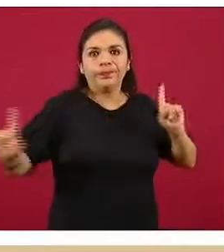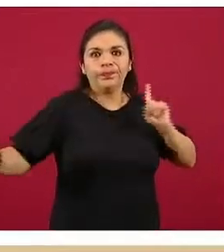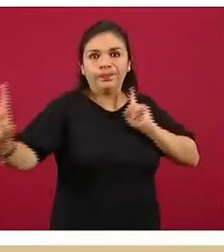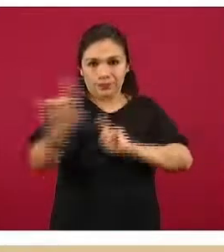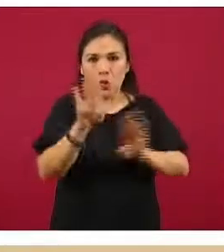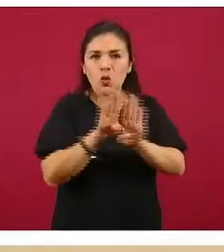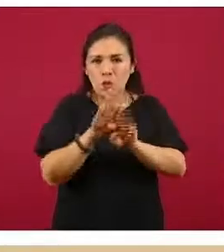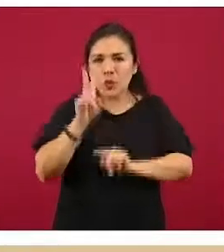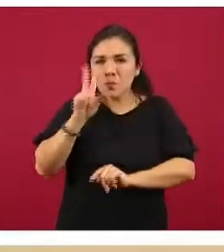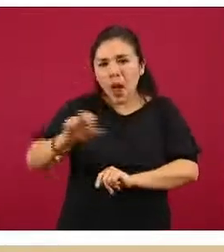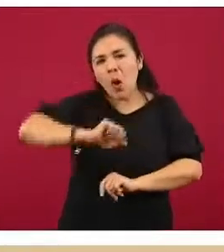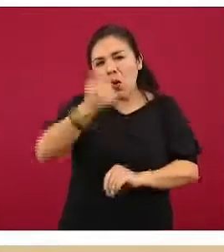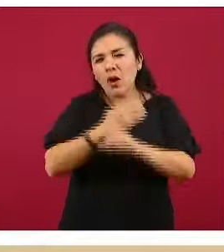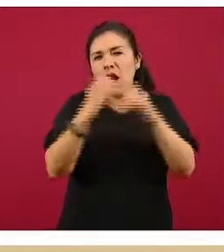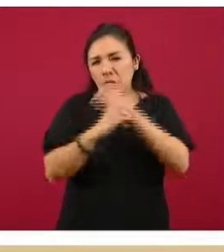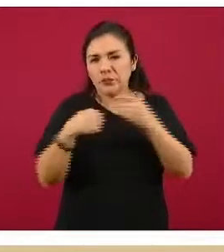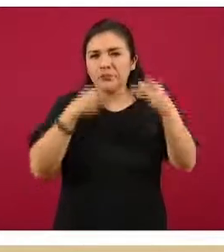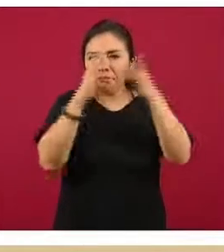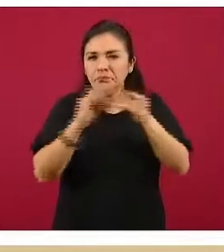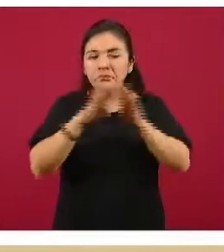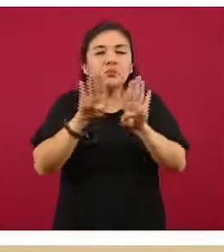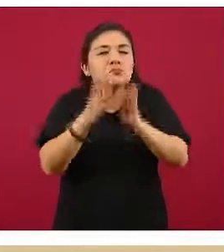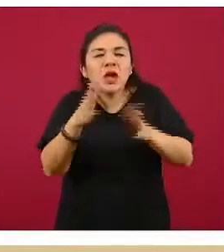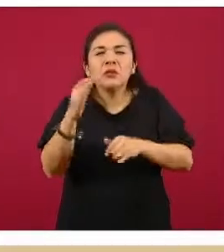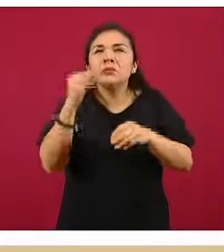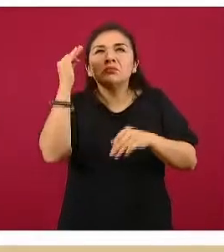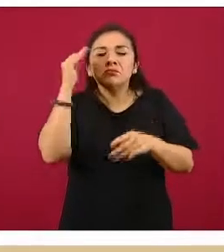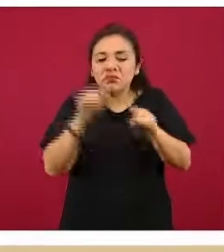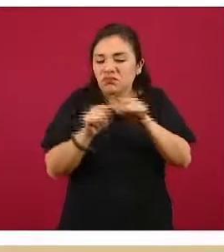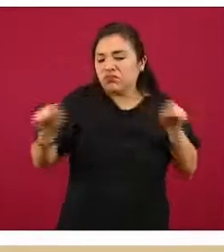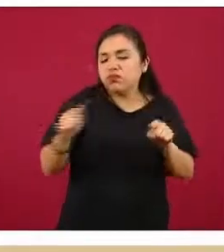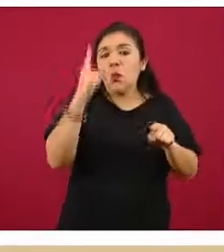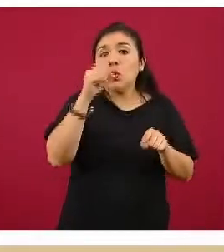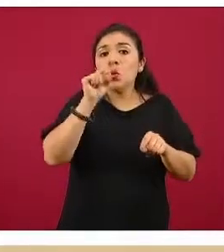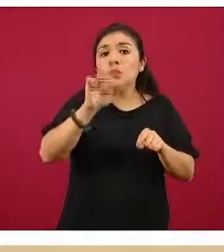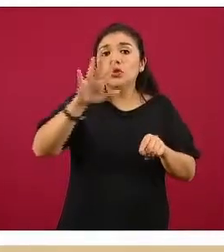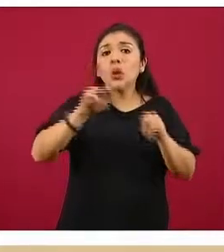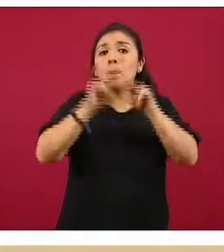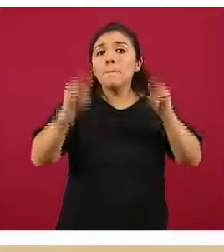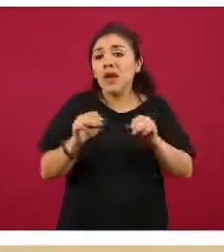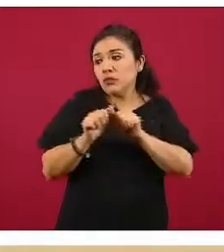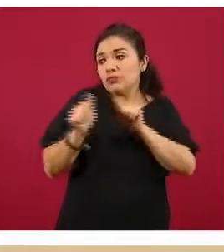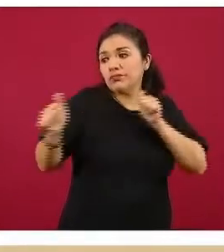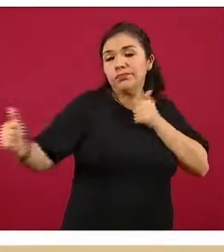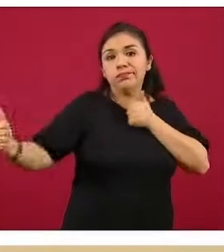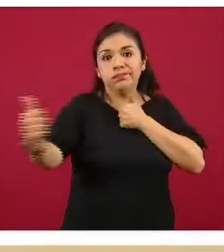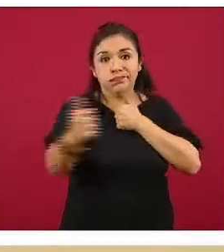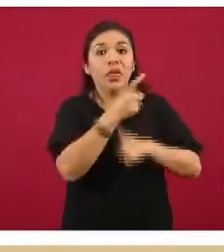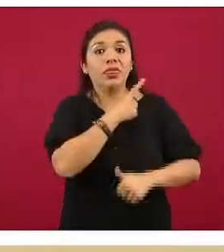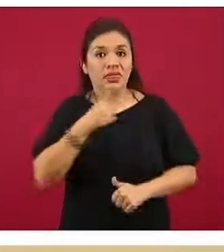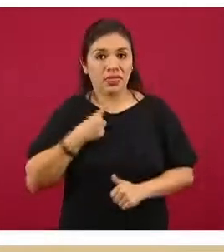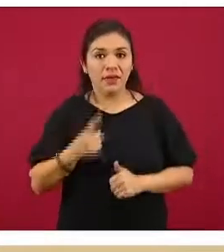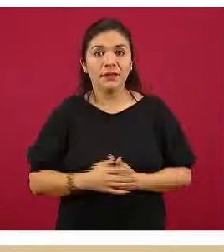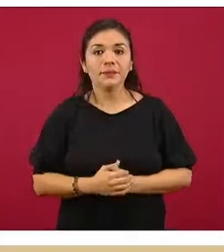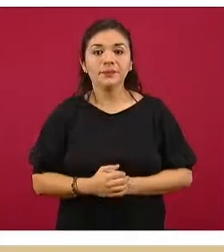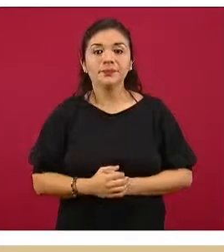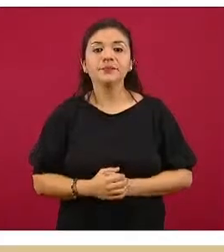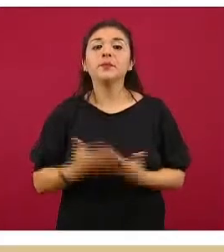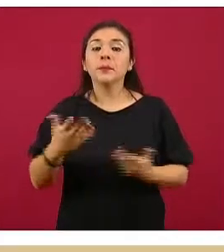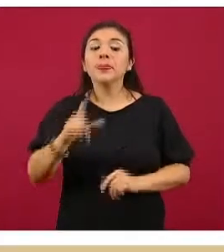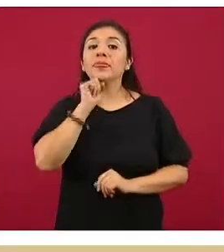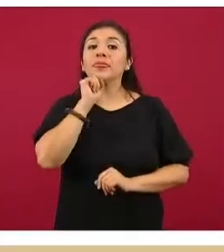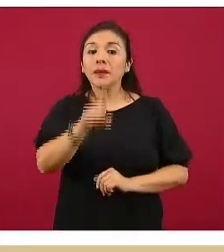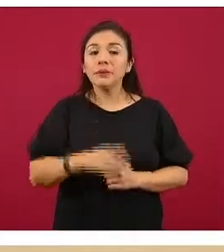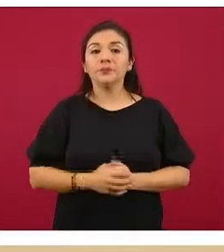más adelante, con algunos detalles, por lo menos de 1.5 metros debe de realizarse esta distancia. También